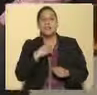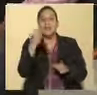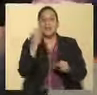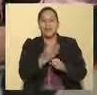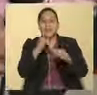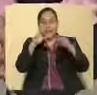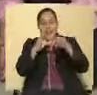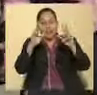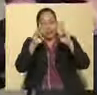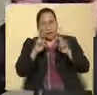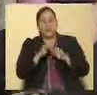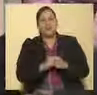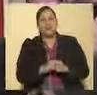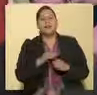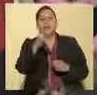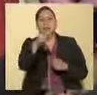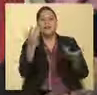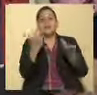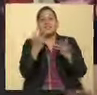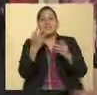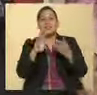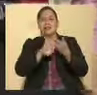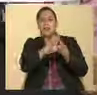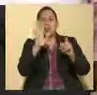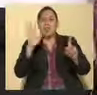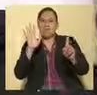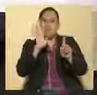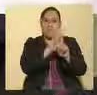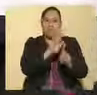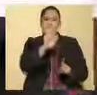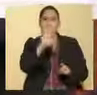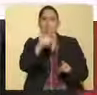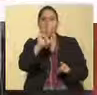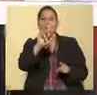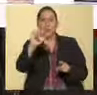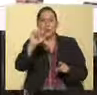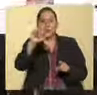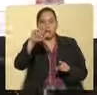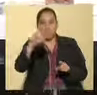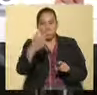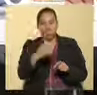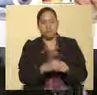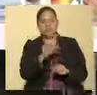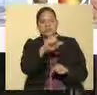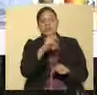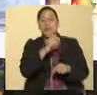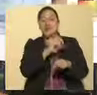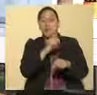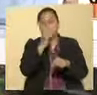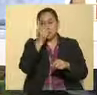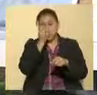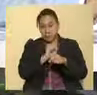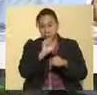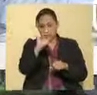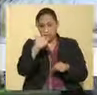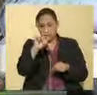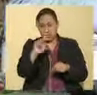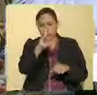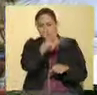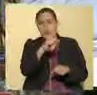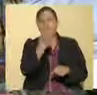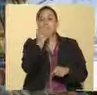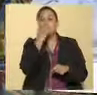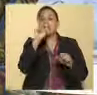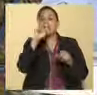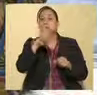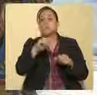ustedes qué vamos a hacer contra el bullying. La Secretaría de Educación de la Ciudad de México cuenta con el programa Escuela sin Violencia, en